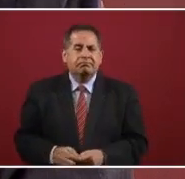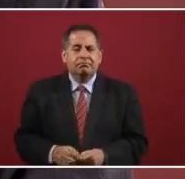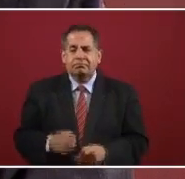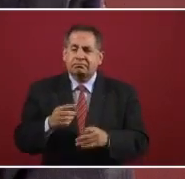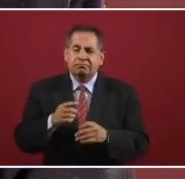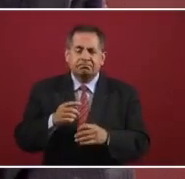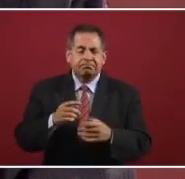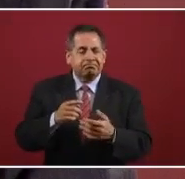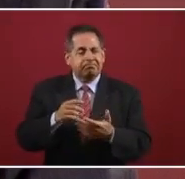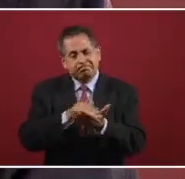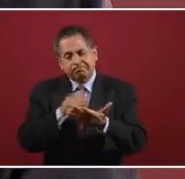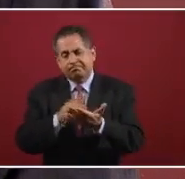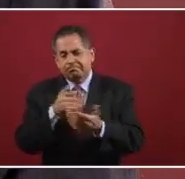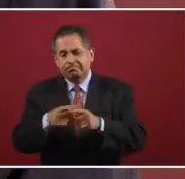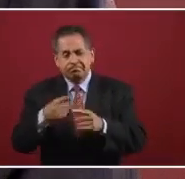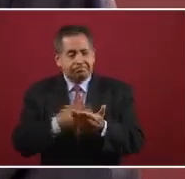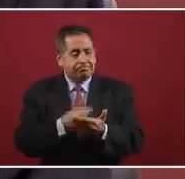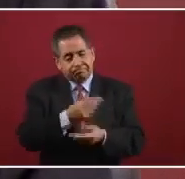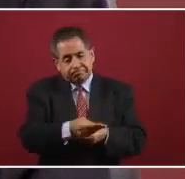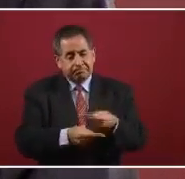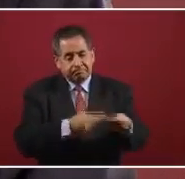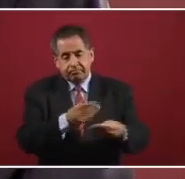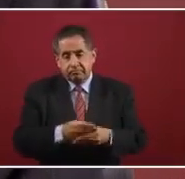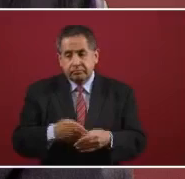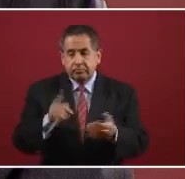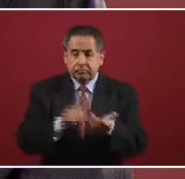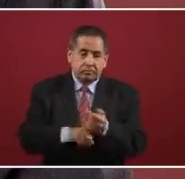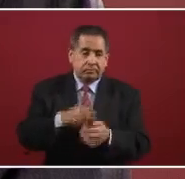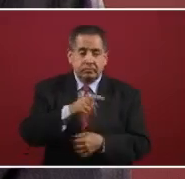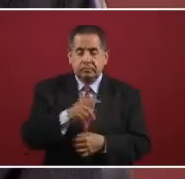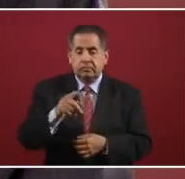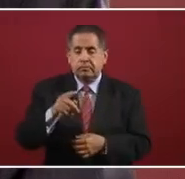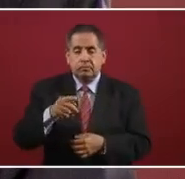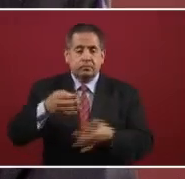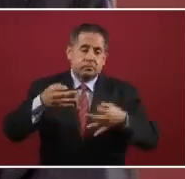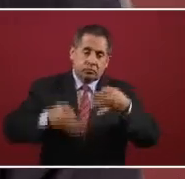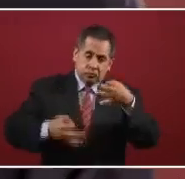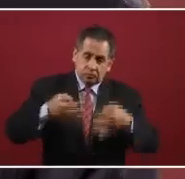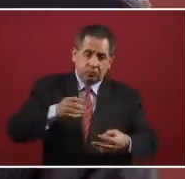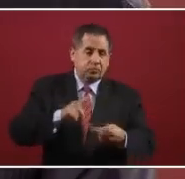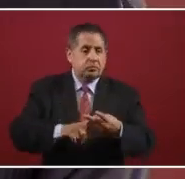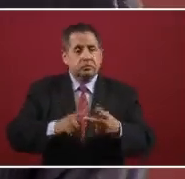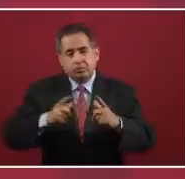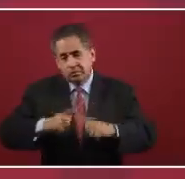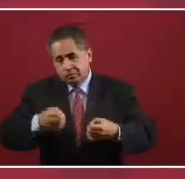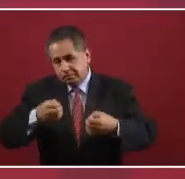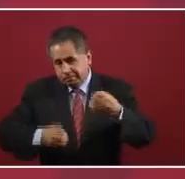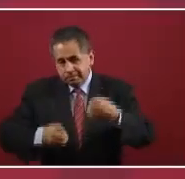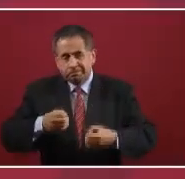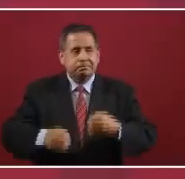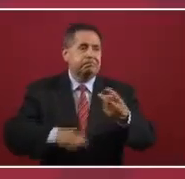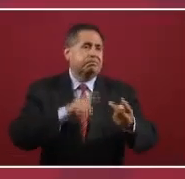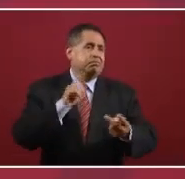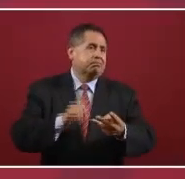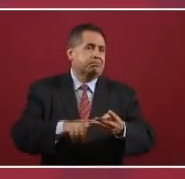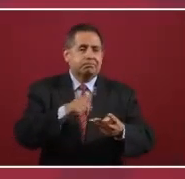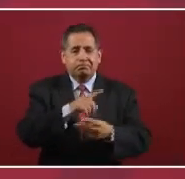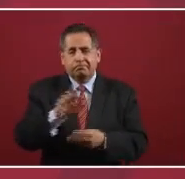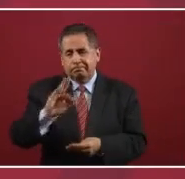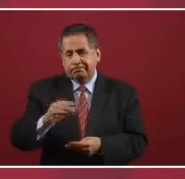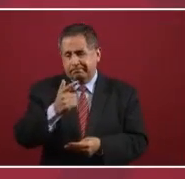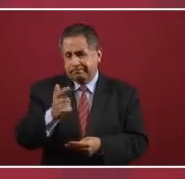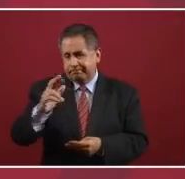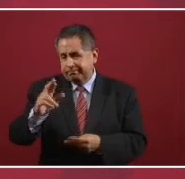de recursos, y tiene que ver con el Poder Judicial y tiene que ver con la